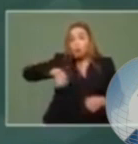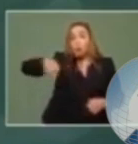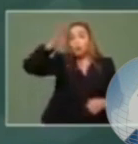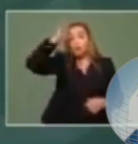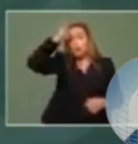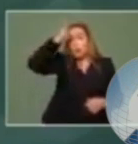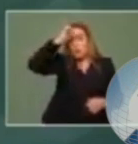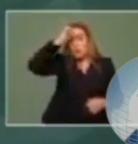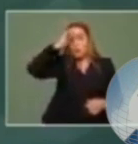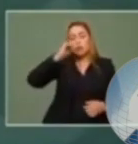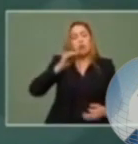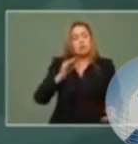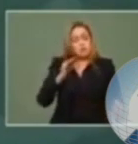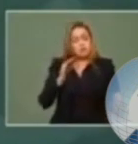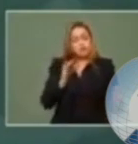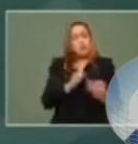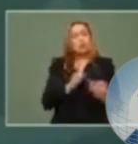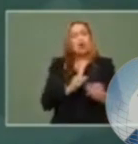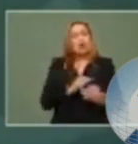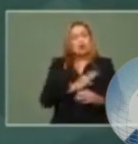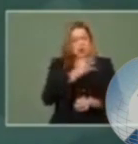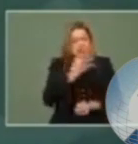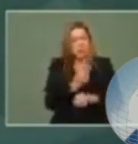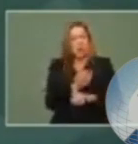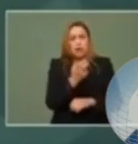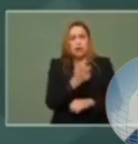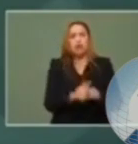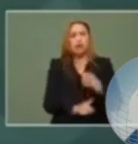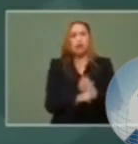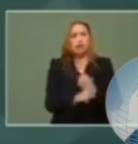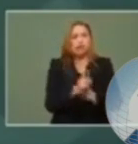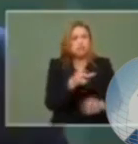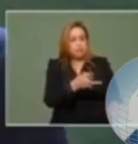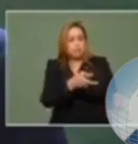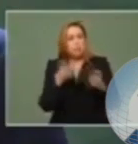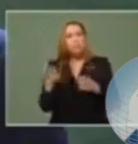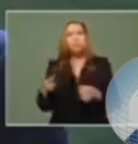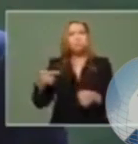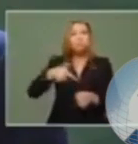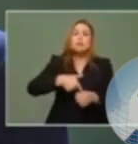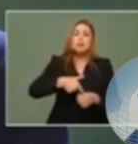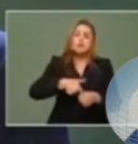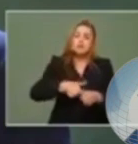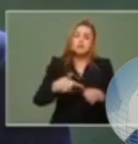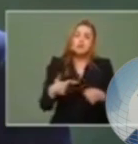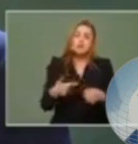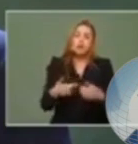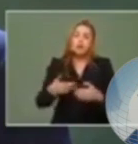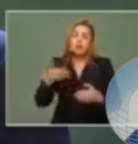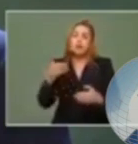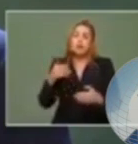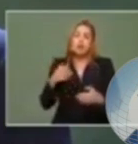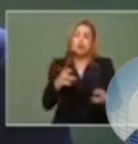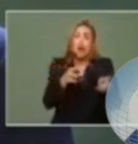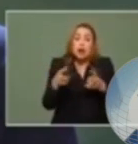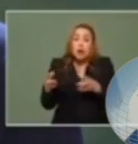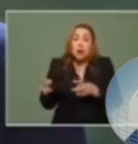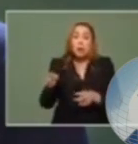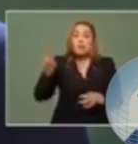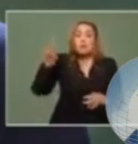enfrentar el robo de combustible se robaban 70 mil barriles diarios